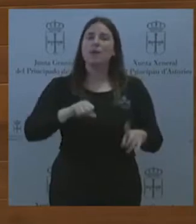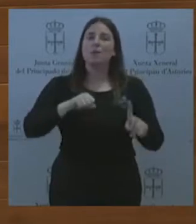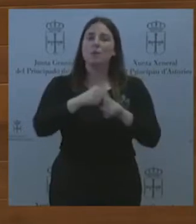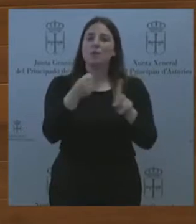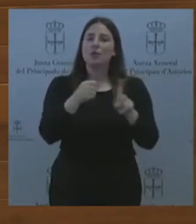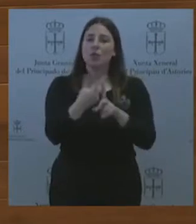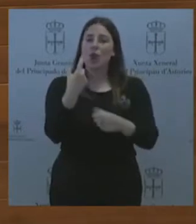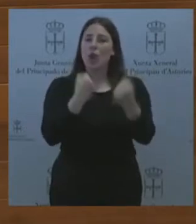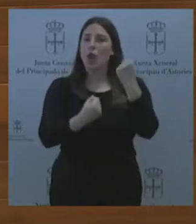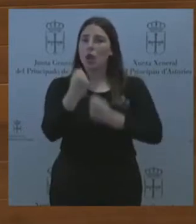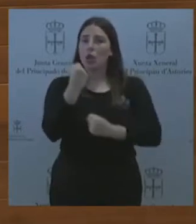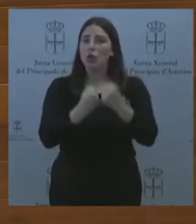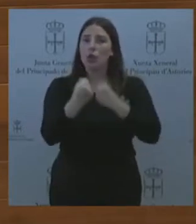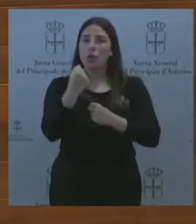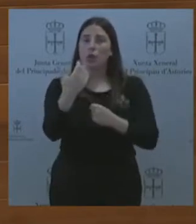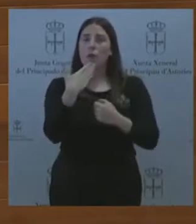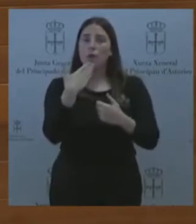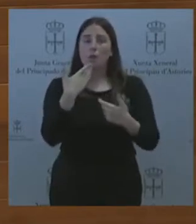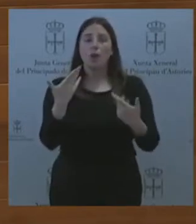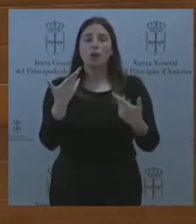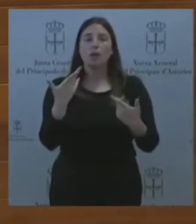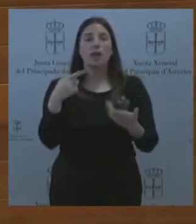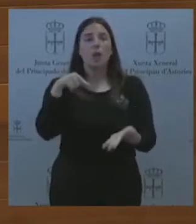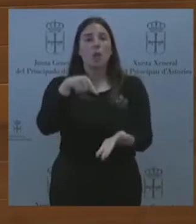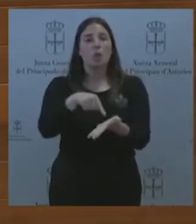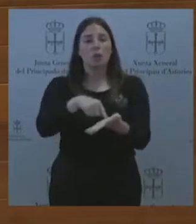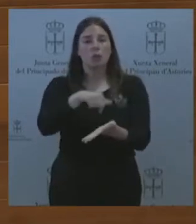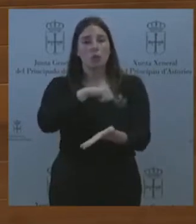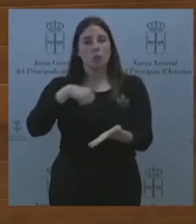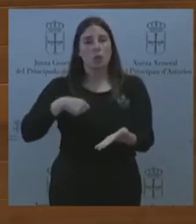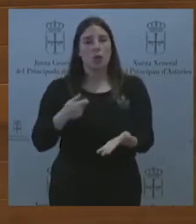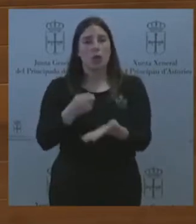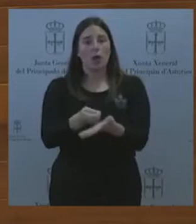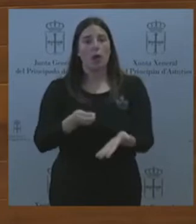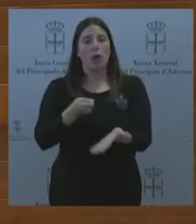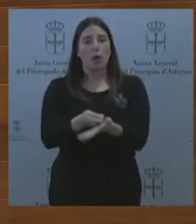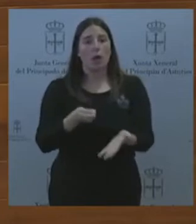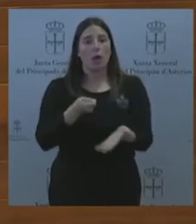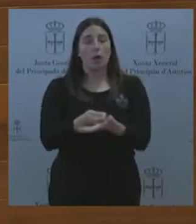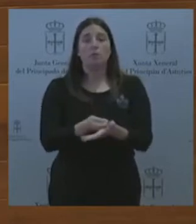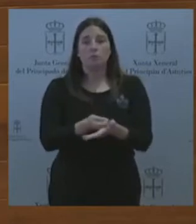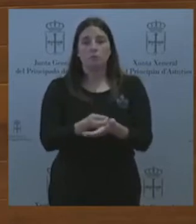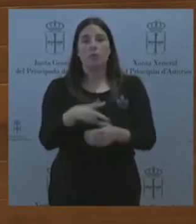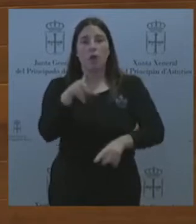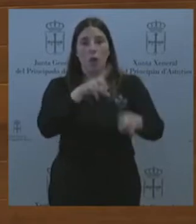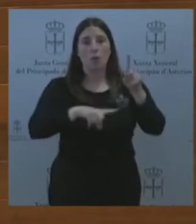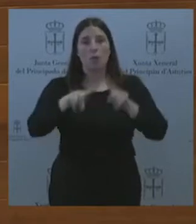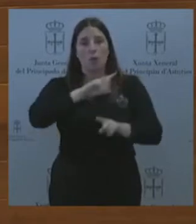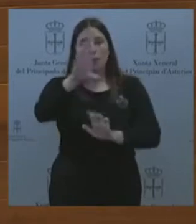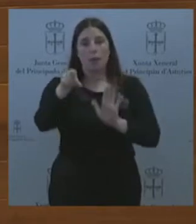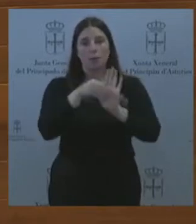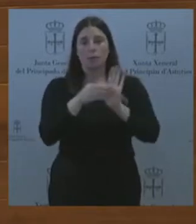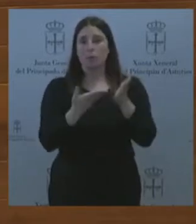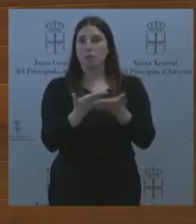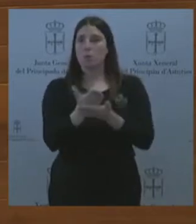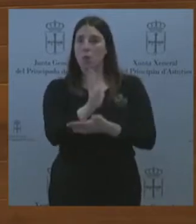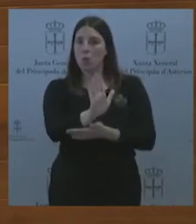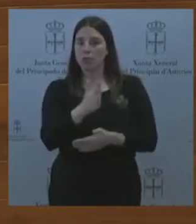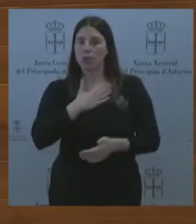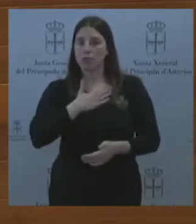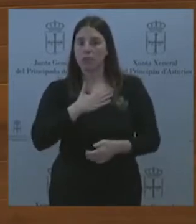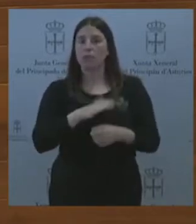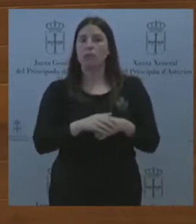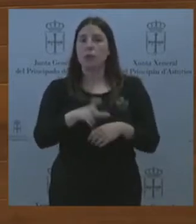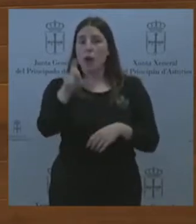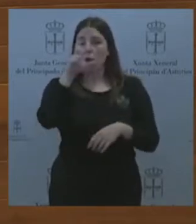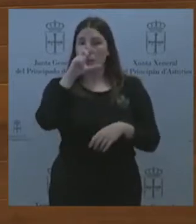impuestos propios, un problema que también recogemos entre nuestras propuestas. El Principado ingresa 118 millones de